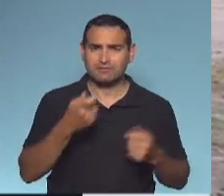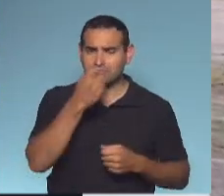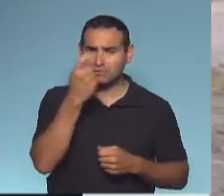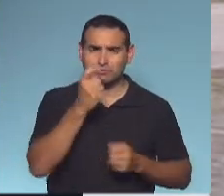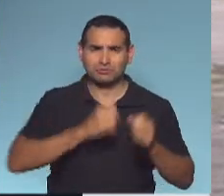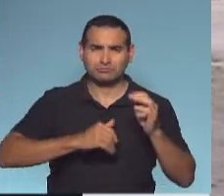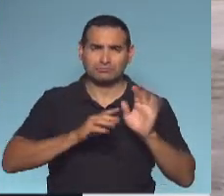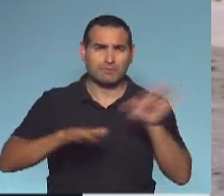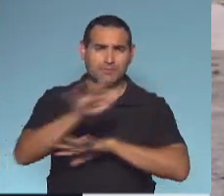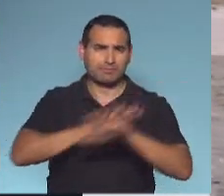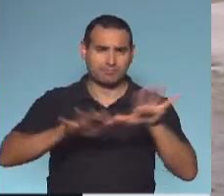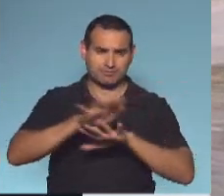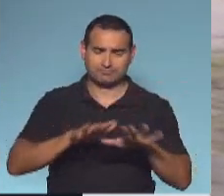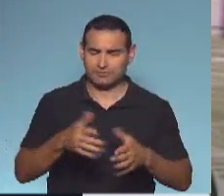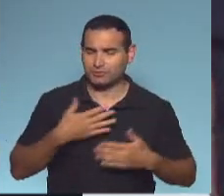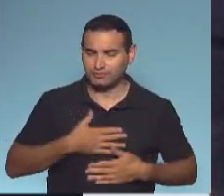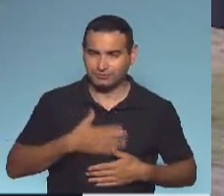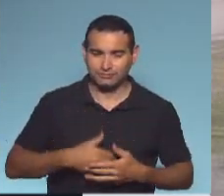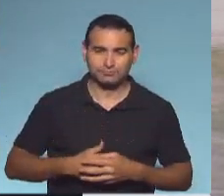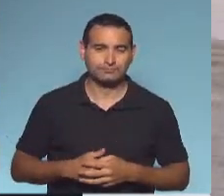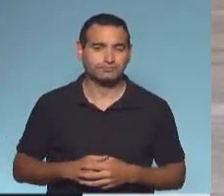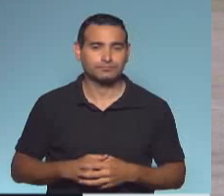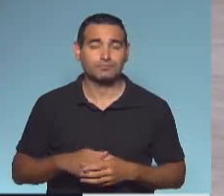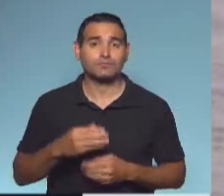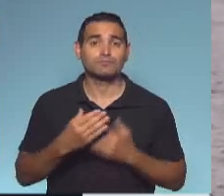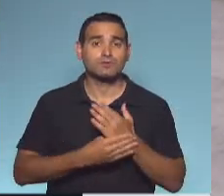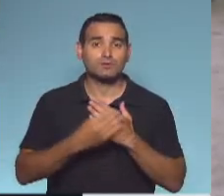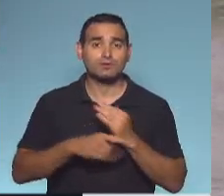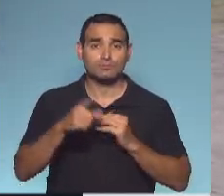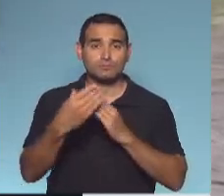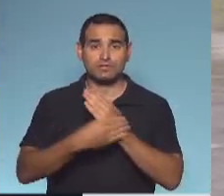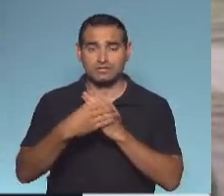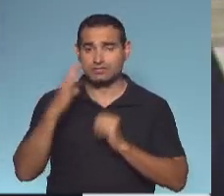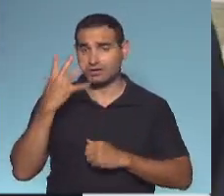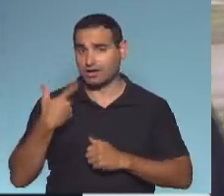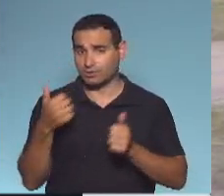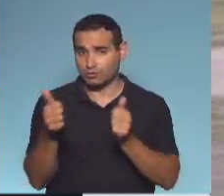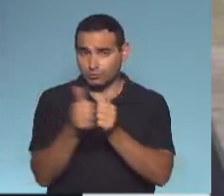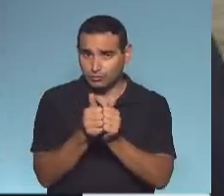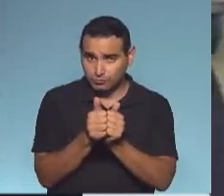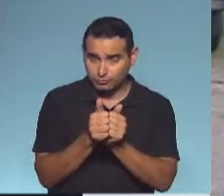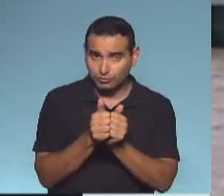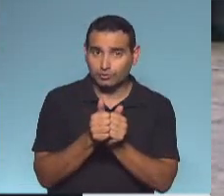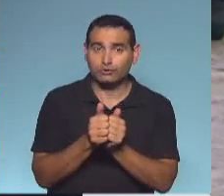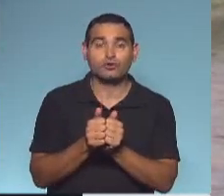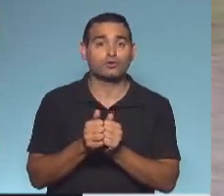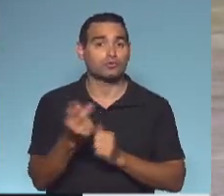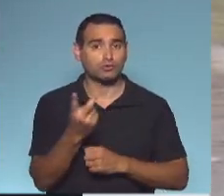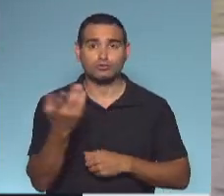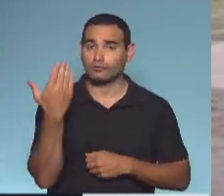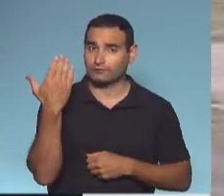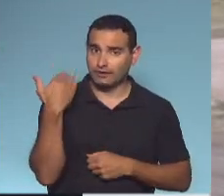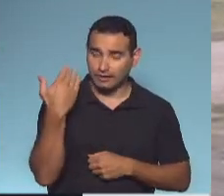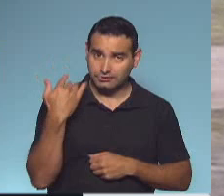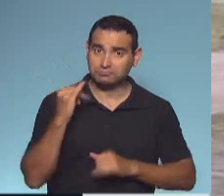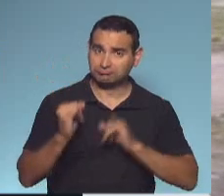capacidad de montaje así que muy contento el ministro estuvo usted acompañado por la ministra carla vizzotti lo estuvimos mostrando la conferencia también que estuvieron